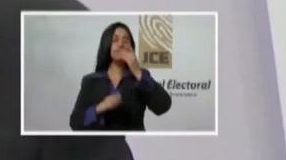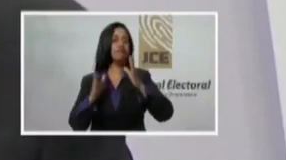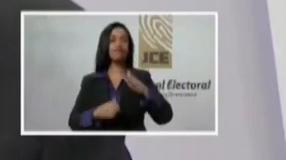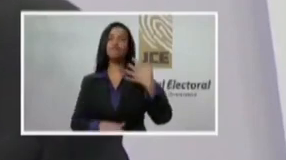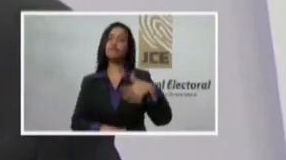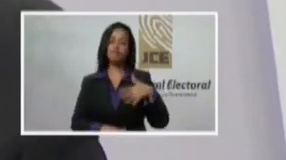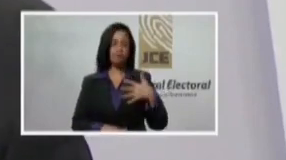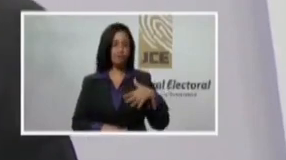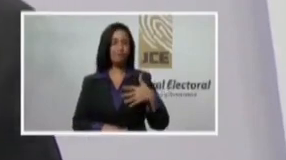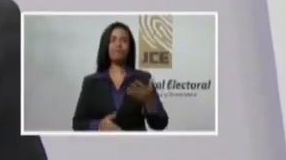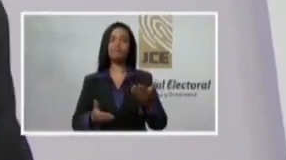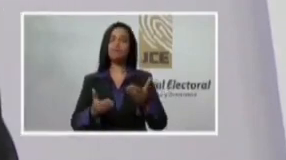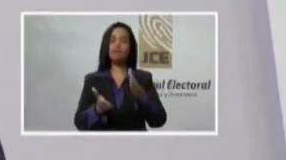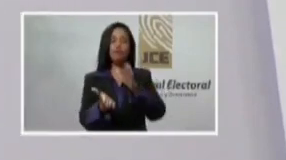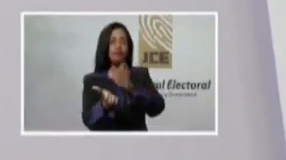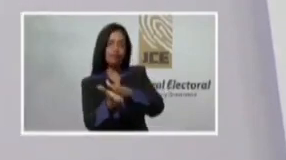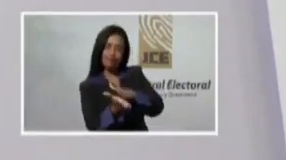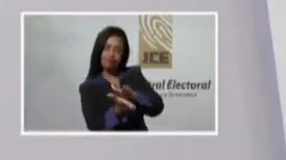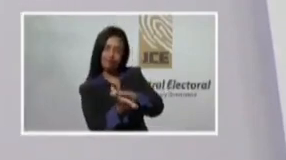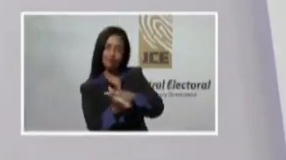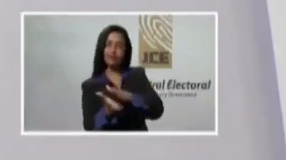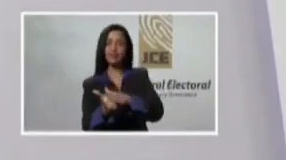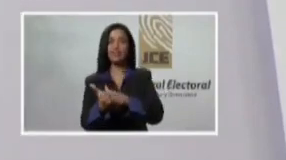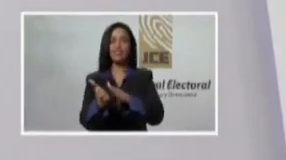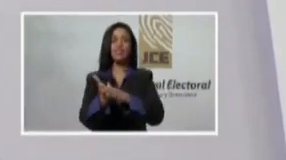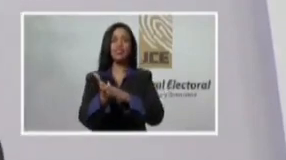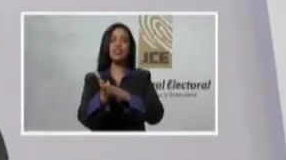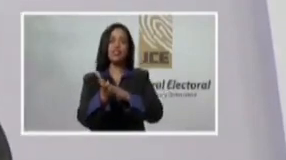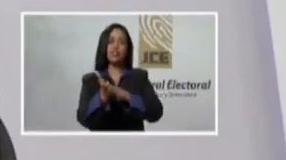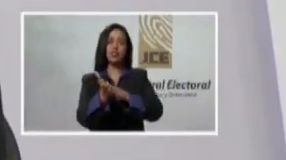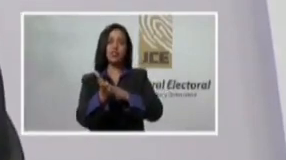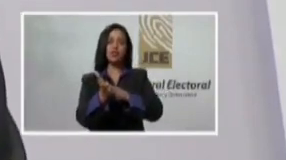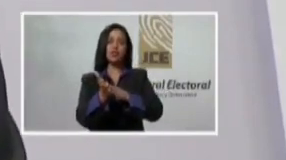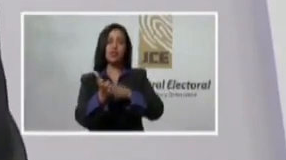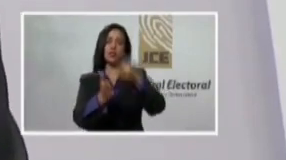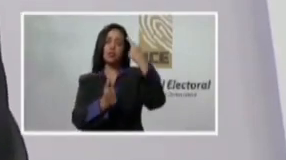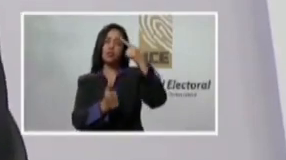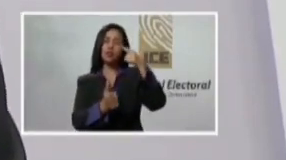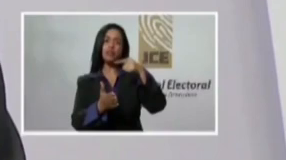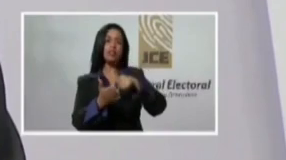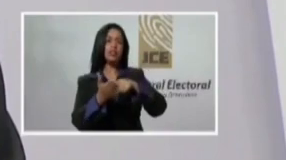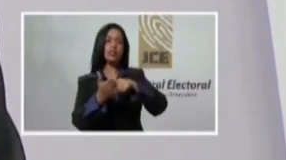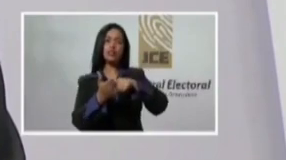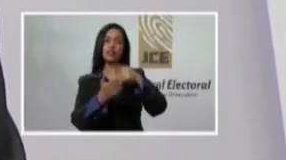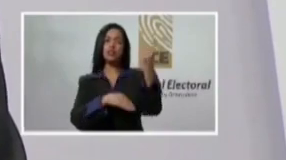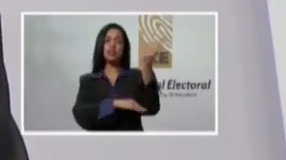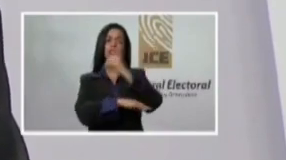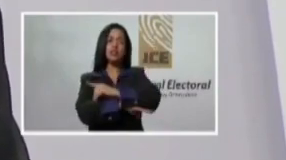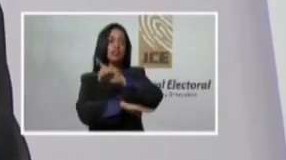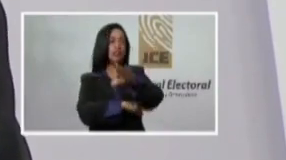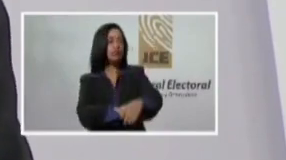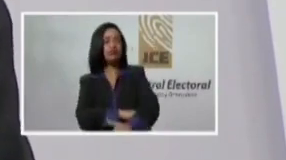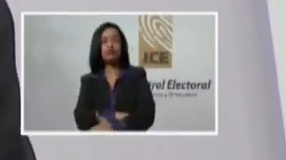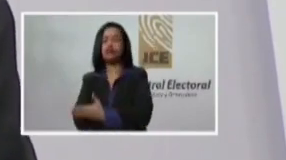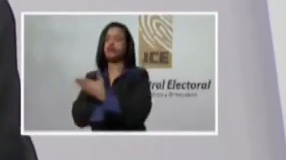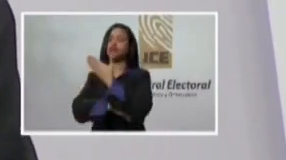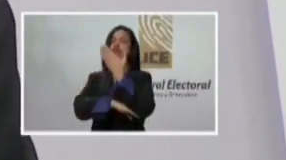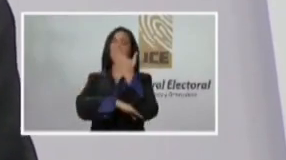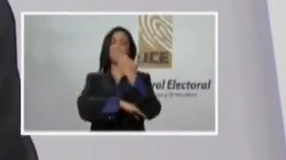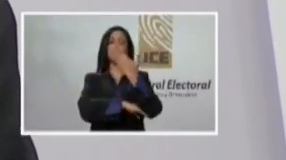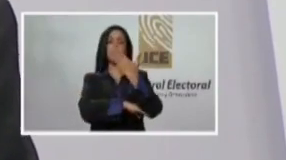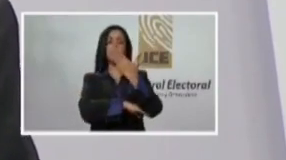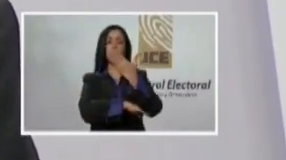Queremos felicitarlo por mantener durante todo este día una conducta